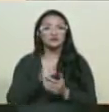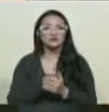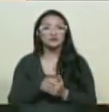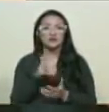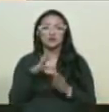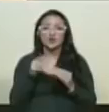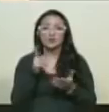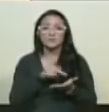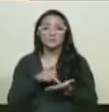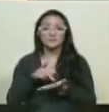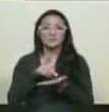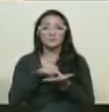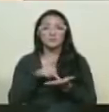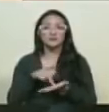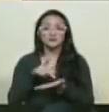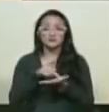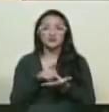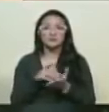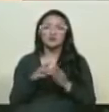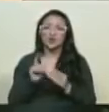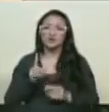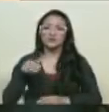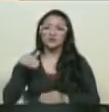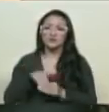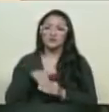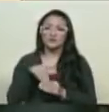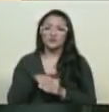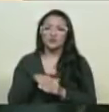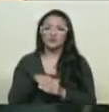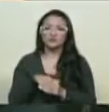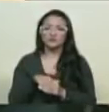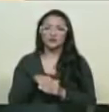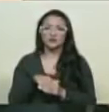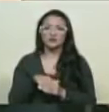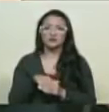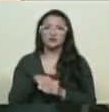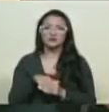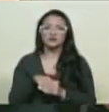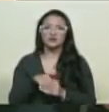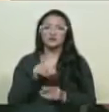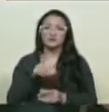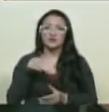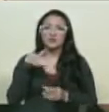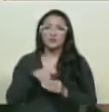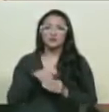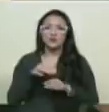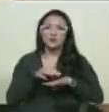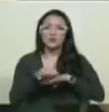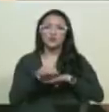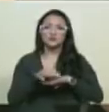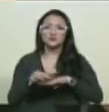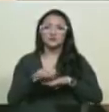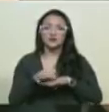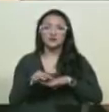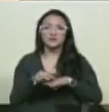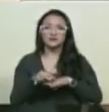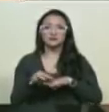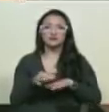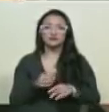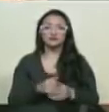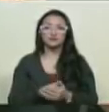participen, todos ejerzan su derecho al voto. Recordemos que votar en unas municipales es darle